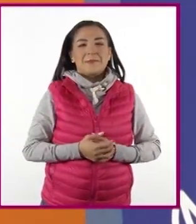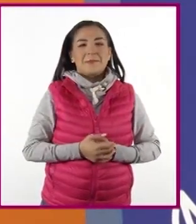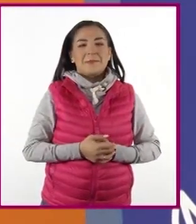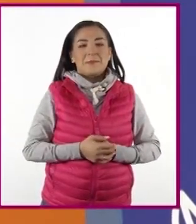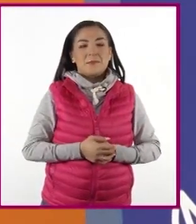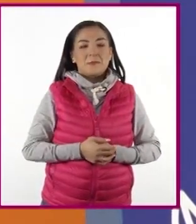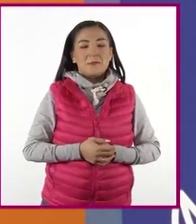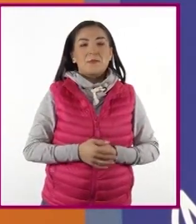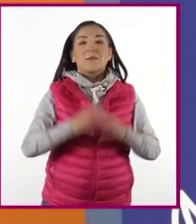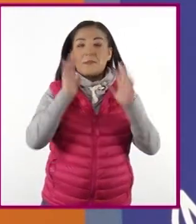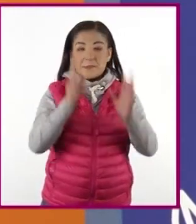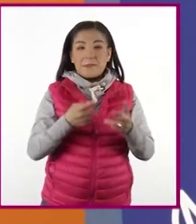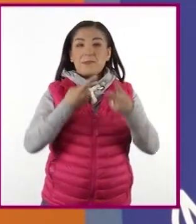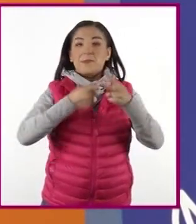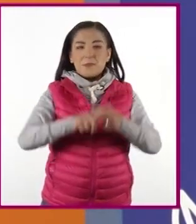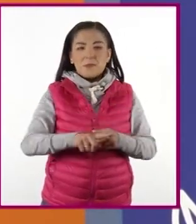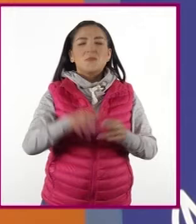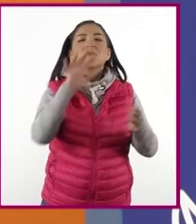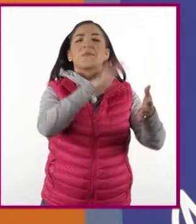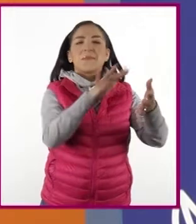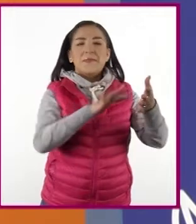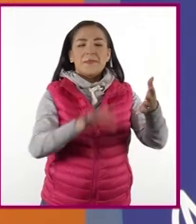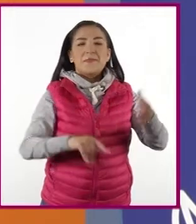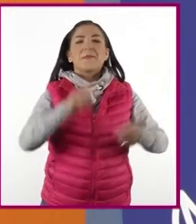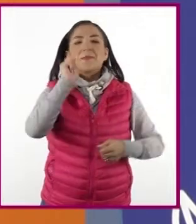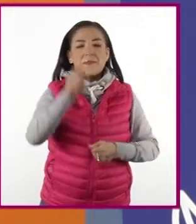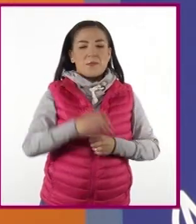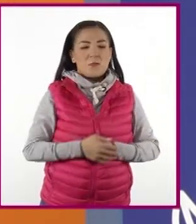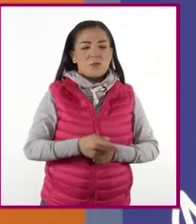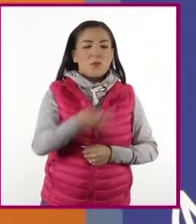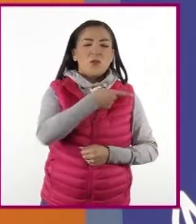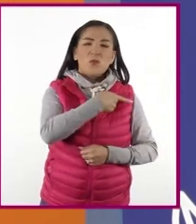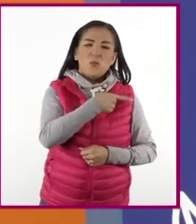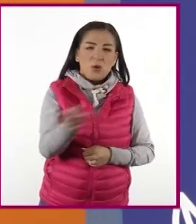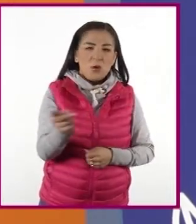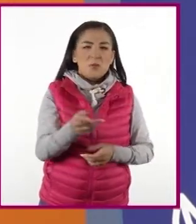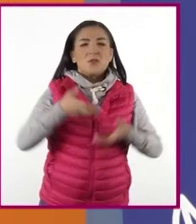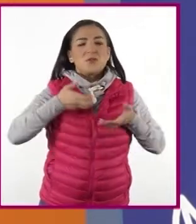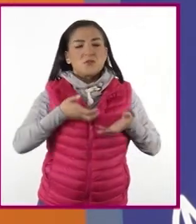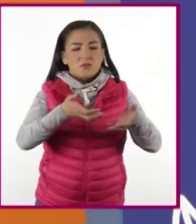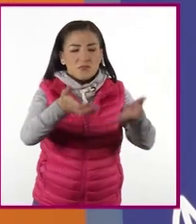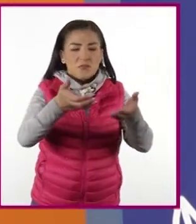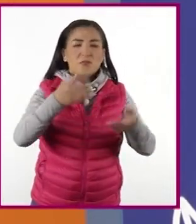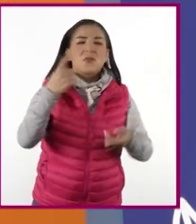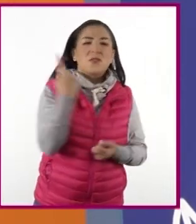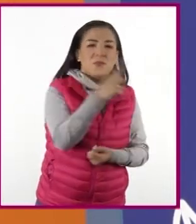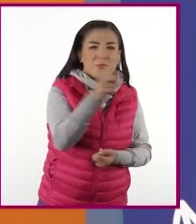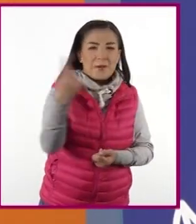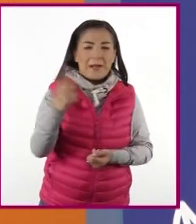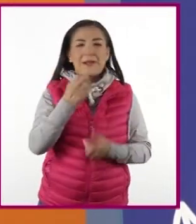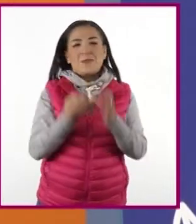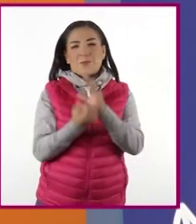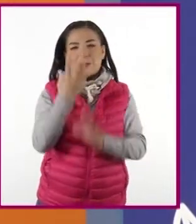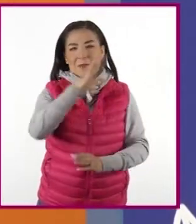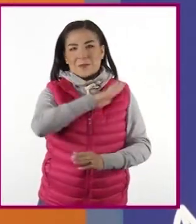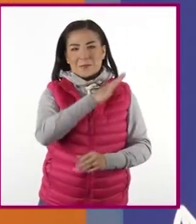A continuación, leeré un fragmento del texto Pobres, Mendigos y Vagabundos en la Nueva